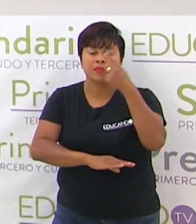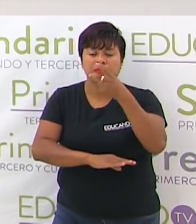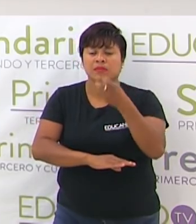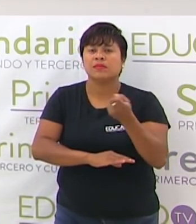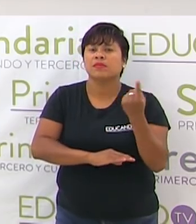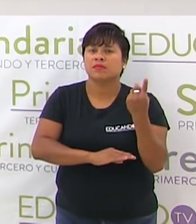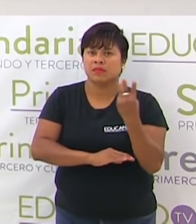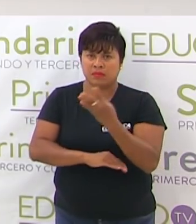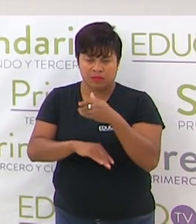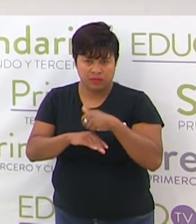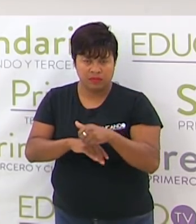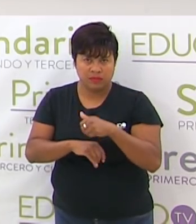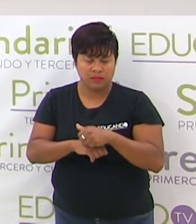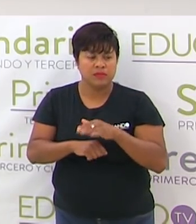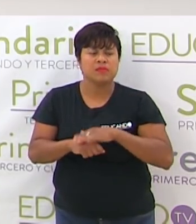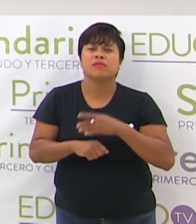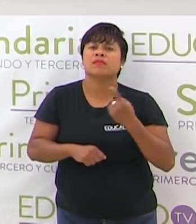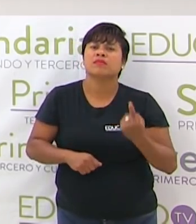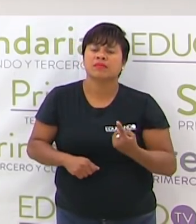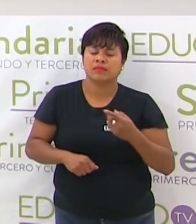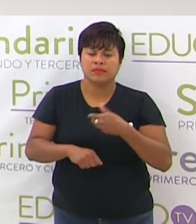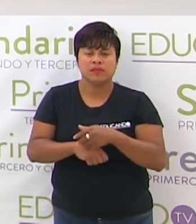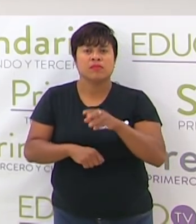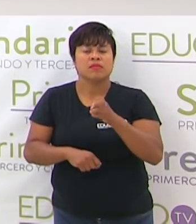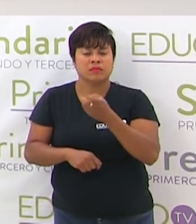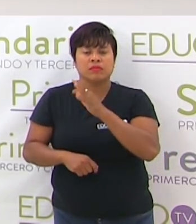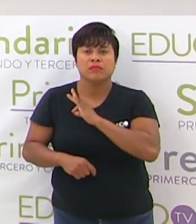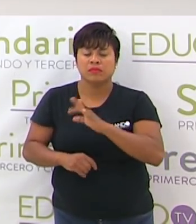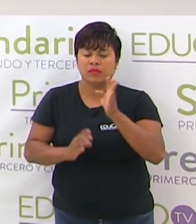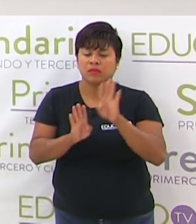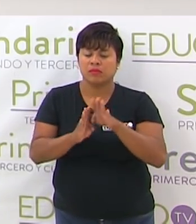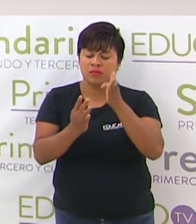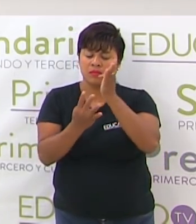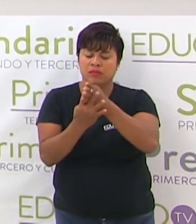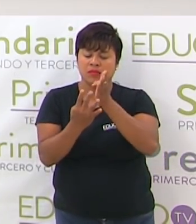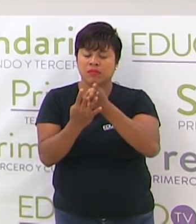recta numérica. ¿Por qué? Porque puede estar dividida en